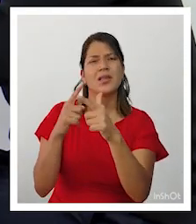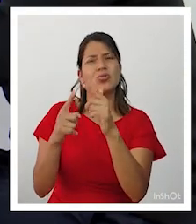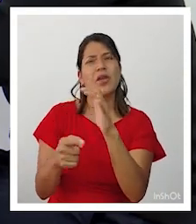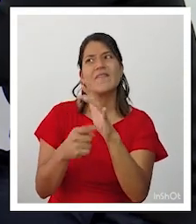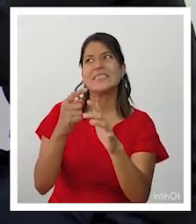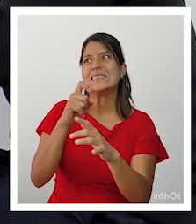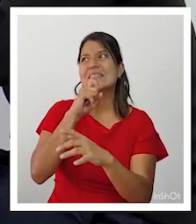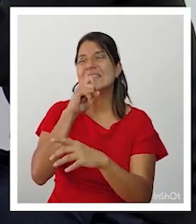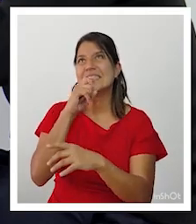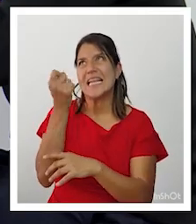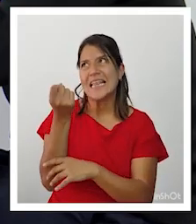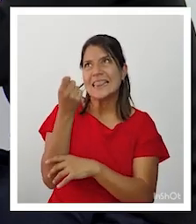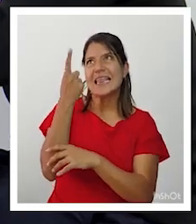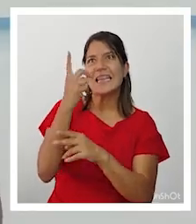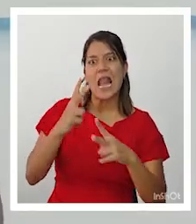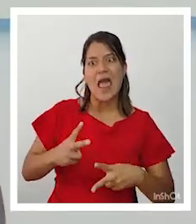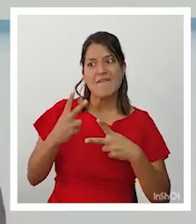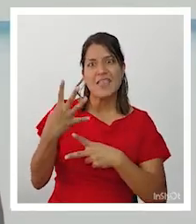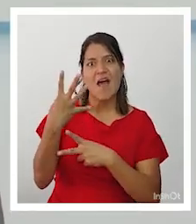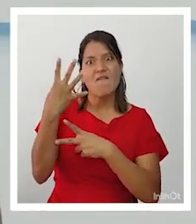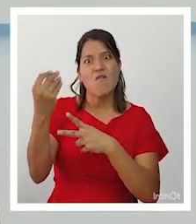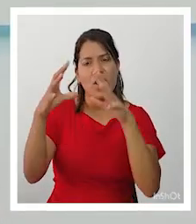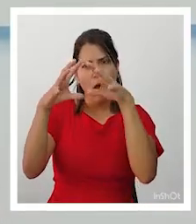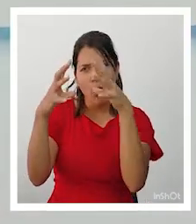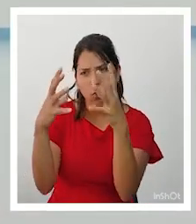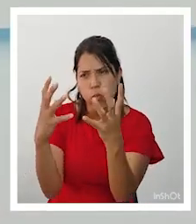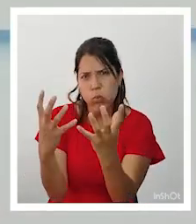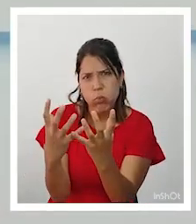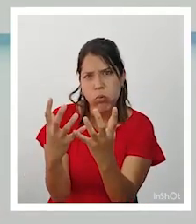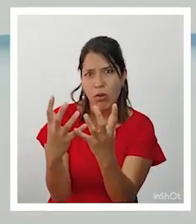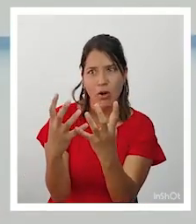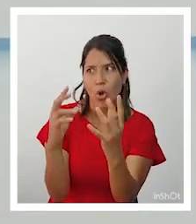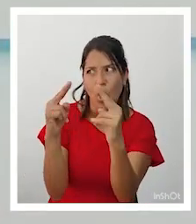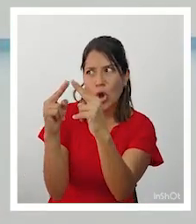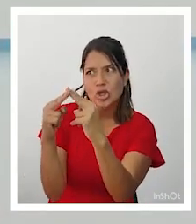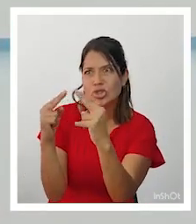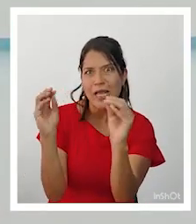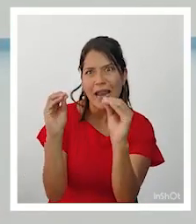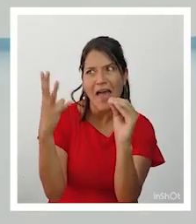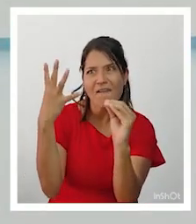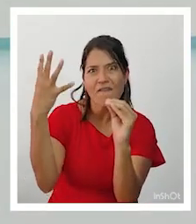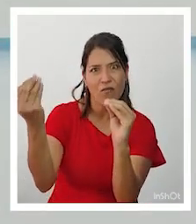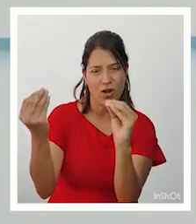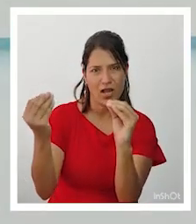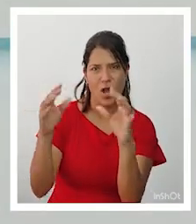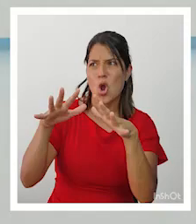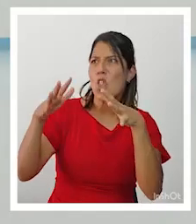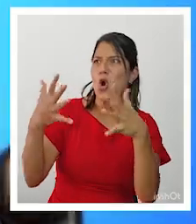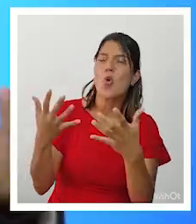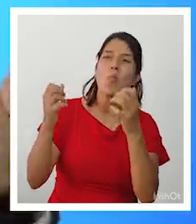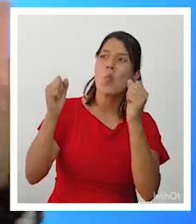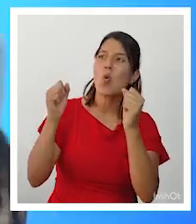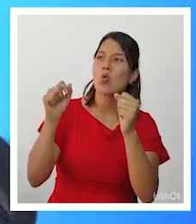de la burbuja. Lucho, por supuesto. ¿cómo, bueno, en el caso de Luis Gustavo, cómo se logró,